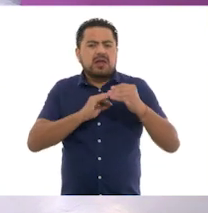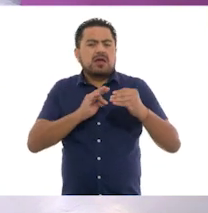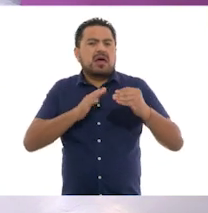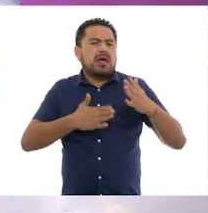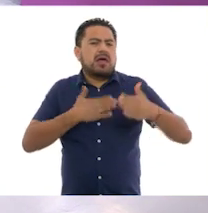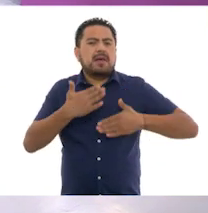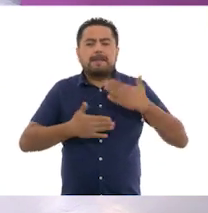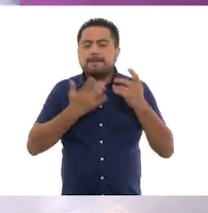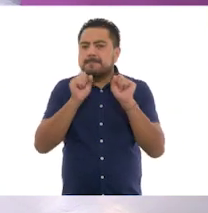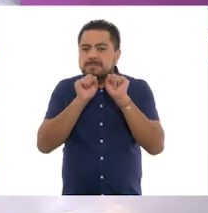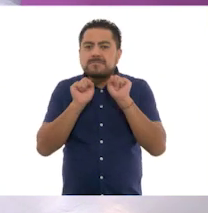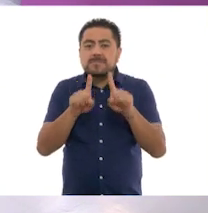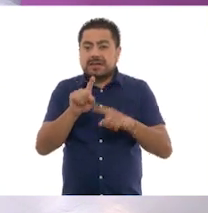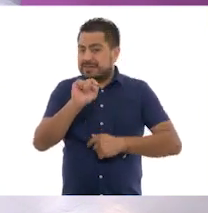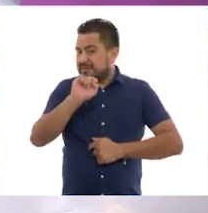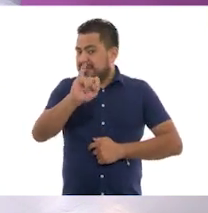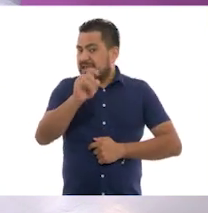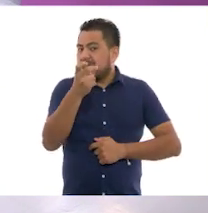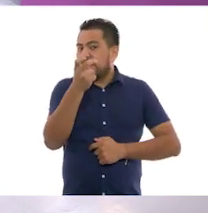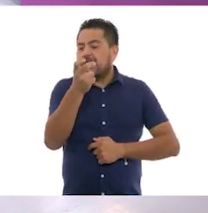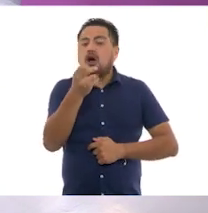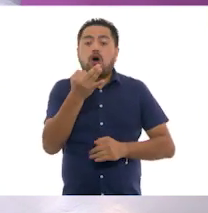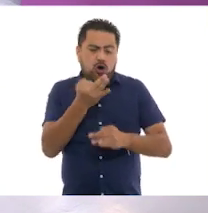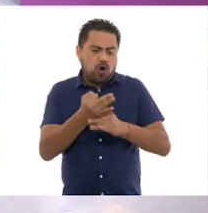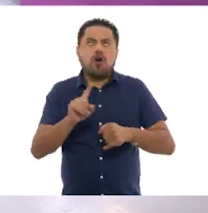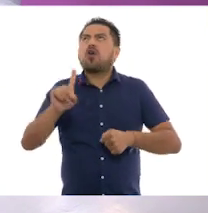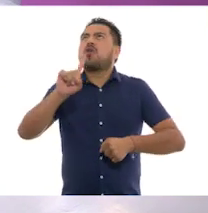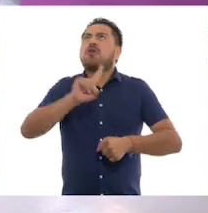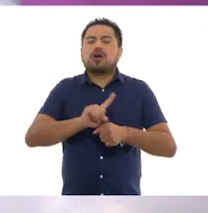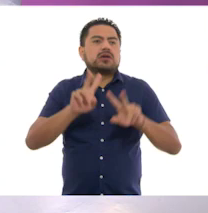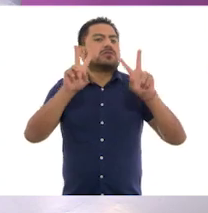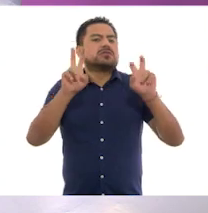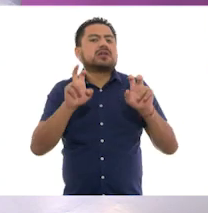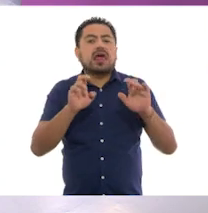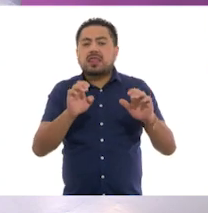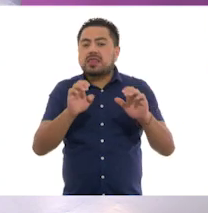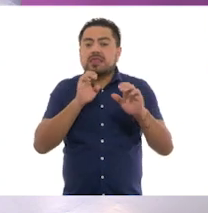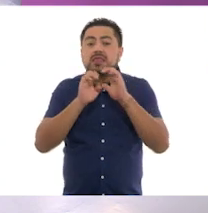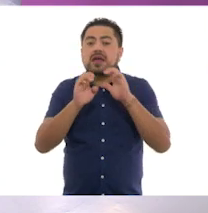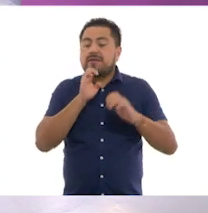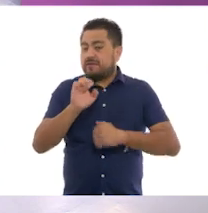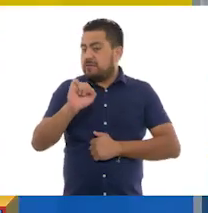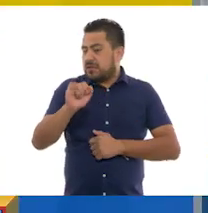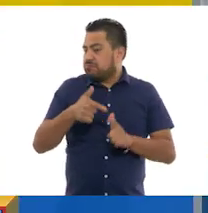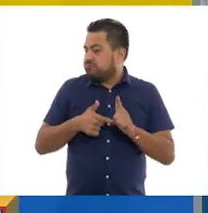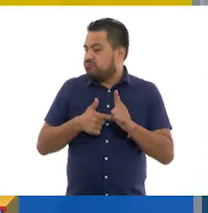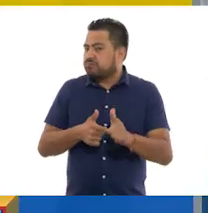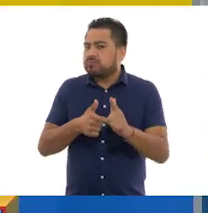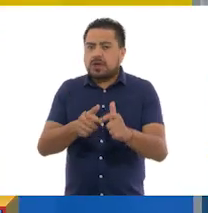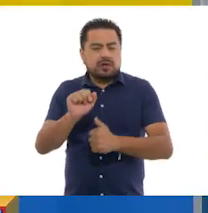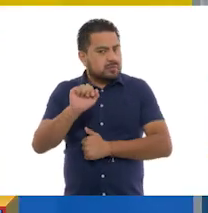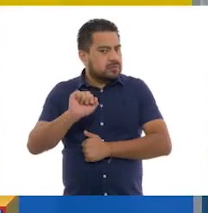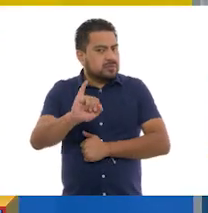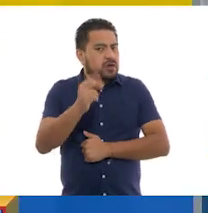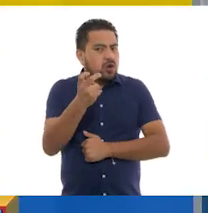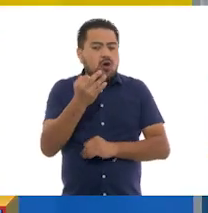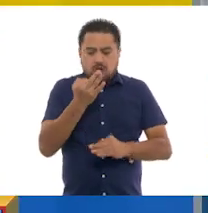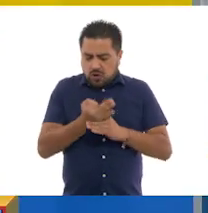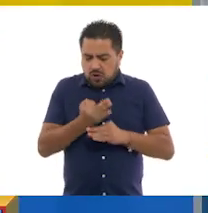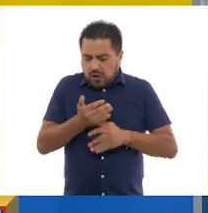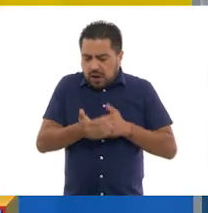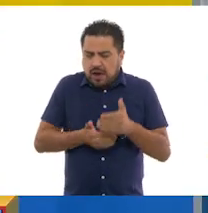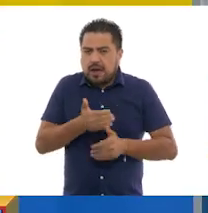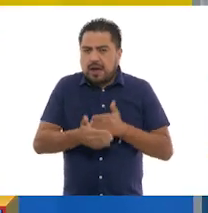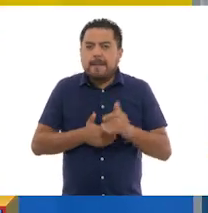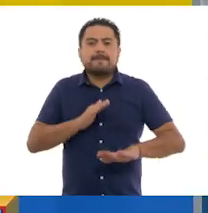al mismo tiempo. Exacto, y el día de hoy continuaremos abordando el tema de la entrevista, ¿verdad, María? Así es, Juan. Hoy avanzaremos